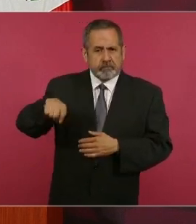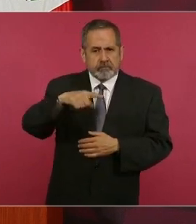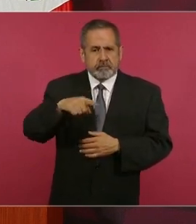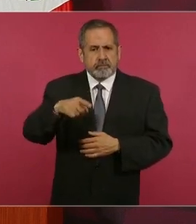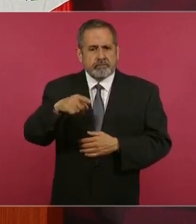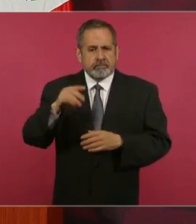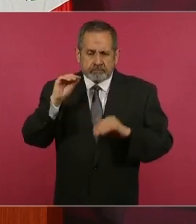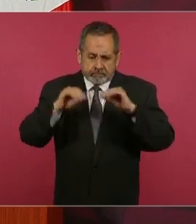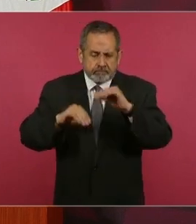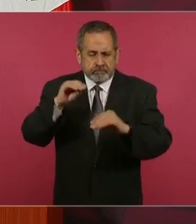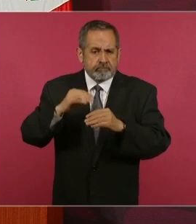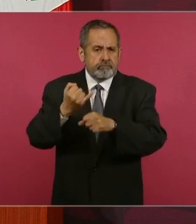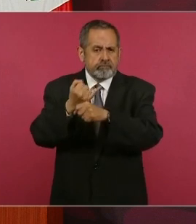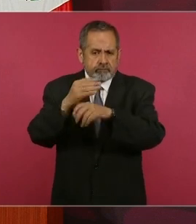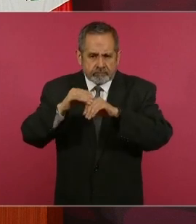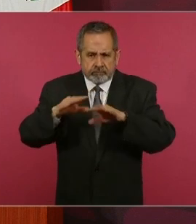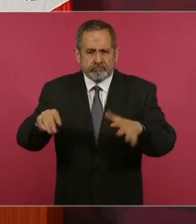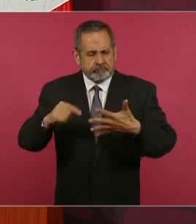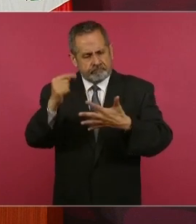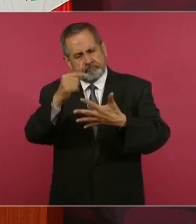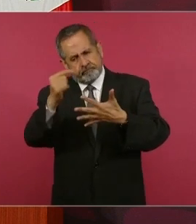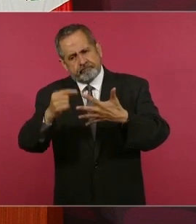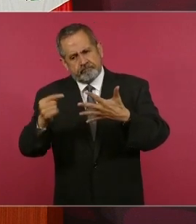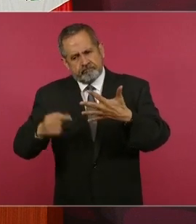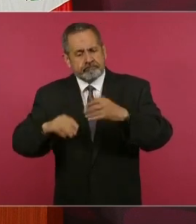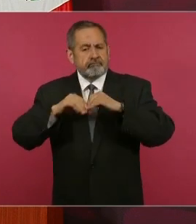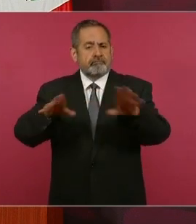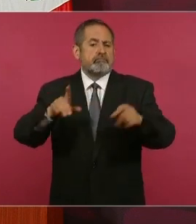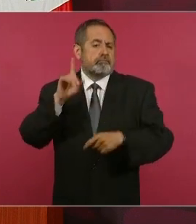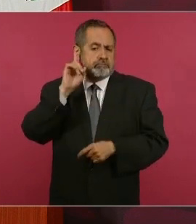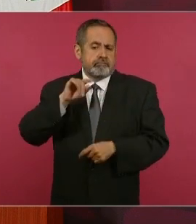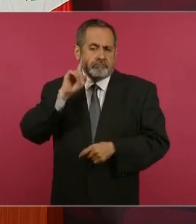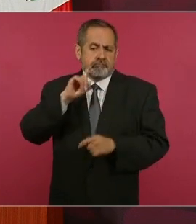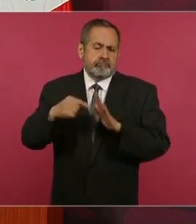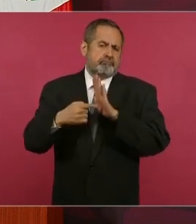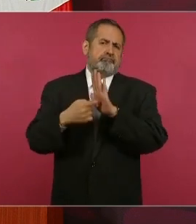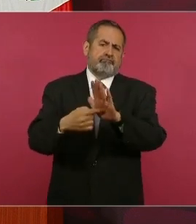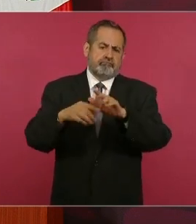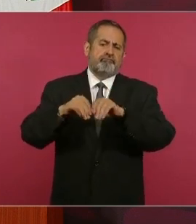preparara un informe para mañana.